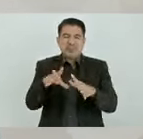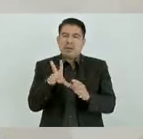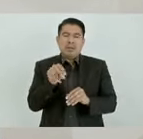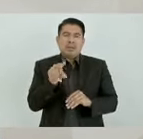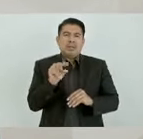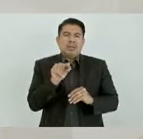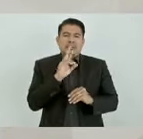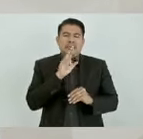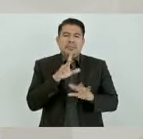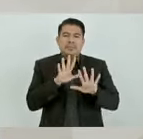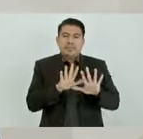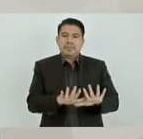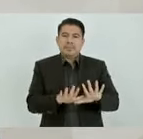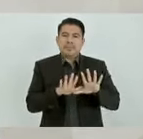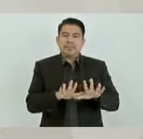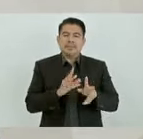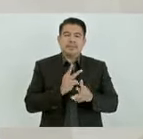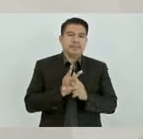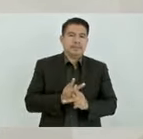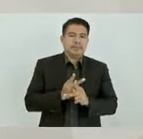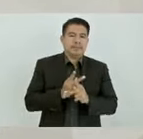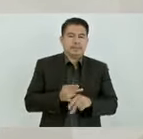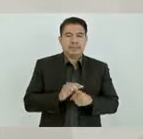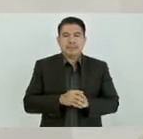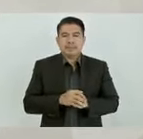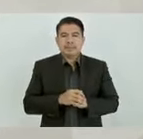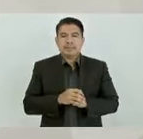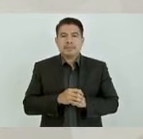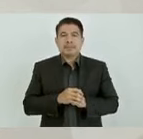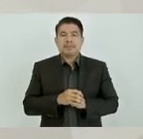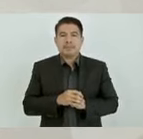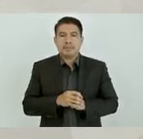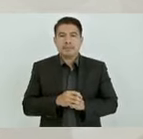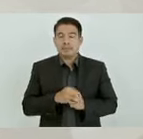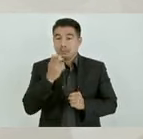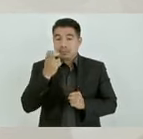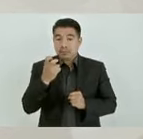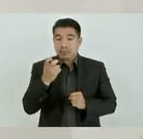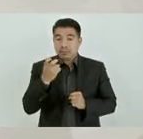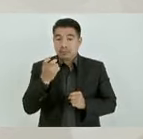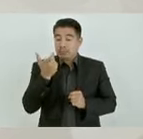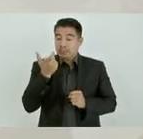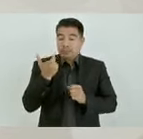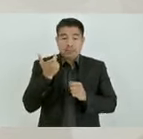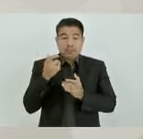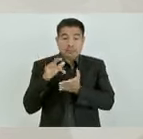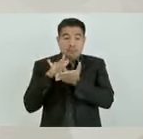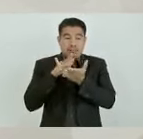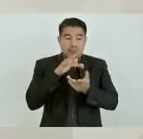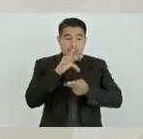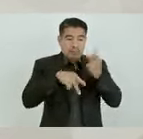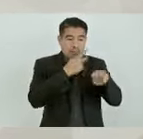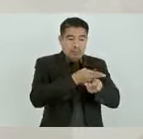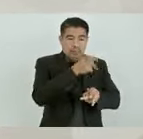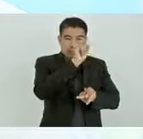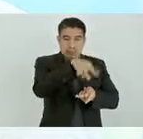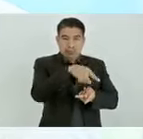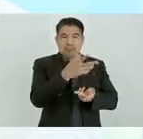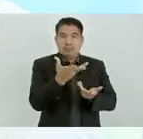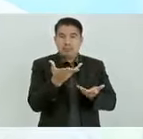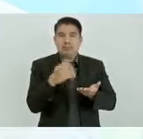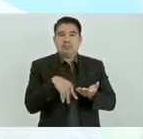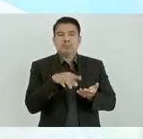exagerada, catastrófica. Por eso los créditos que se otorgaron